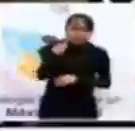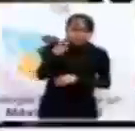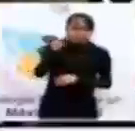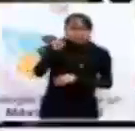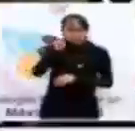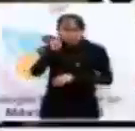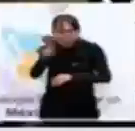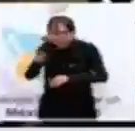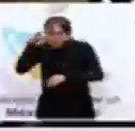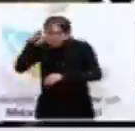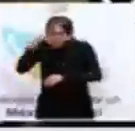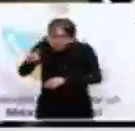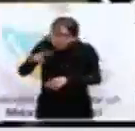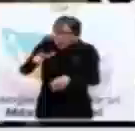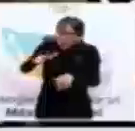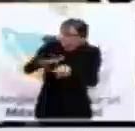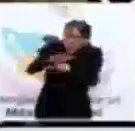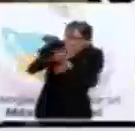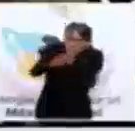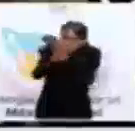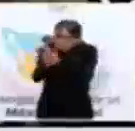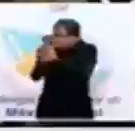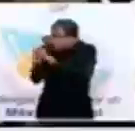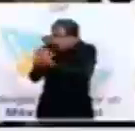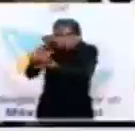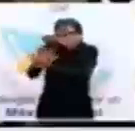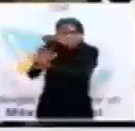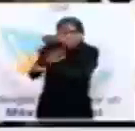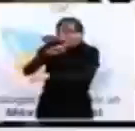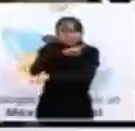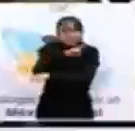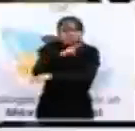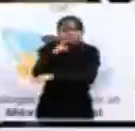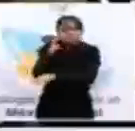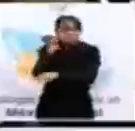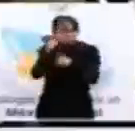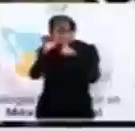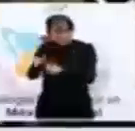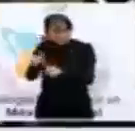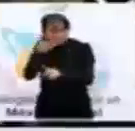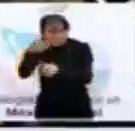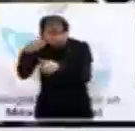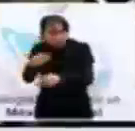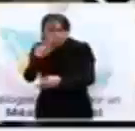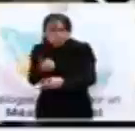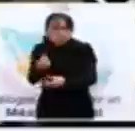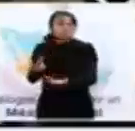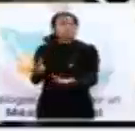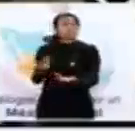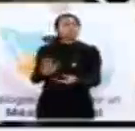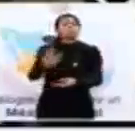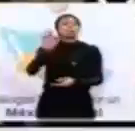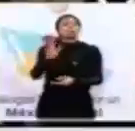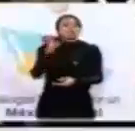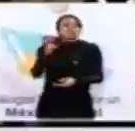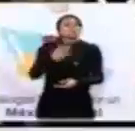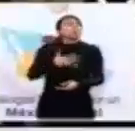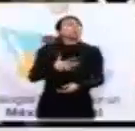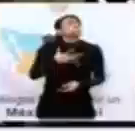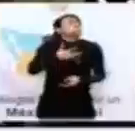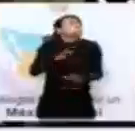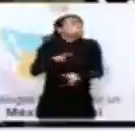incorporar en esa realidad que es cambiante, nos da la sensación de que no ha pasado nada. Y yo